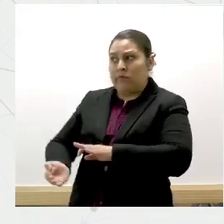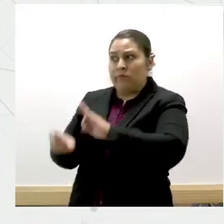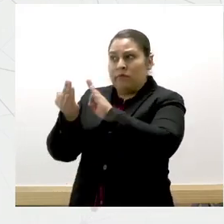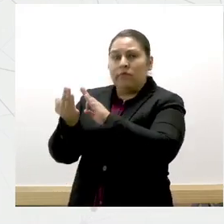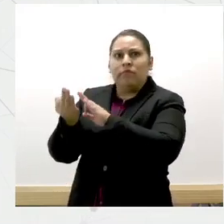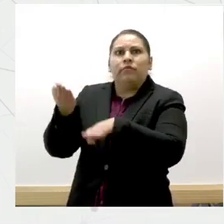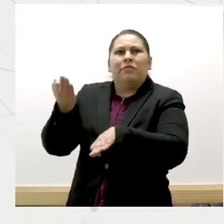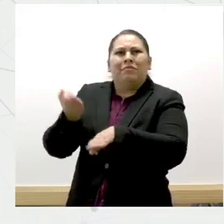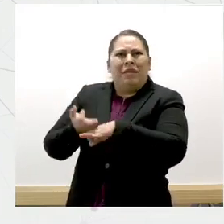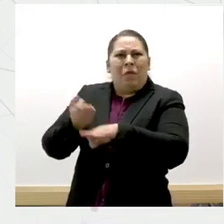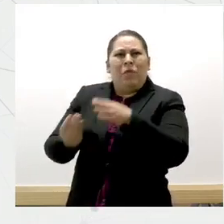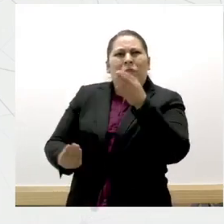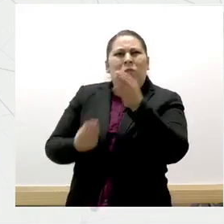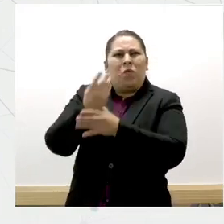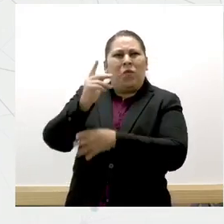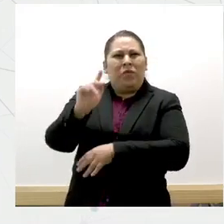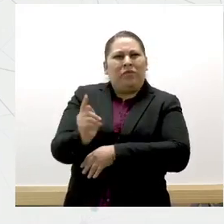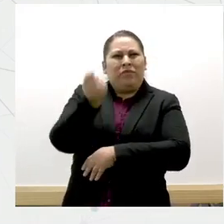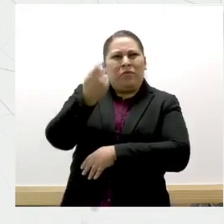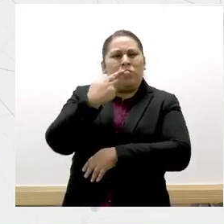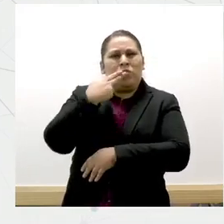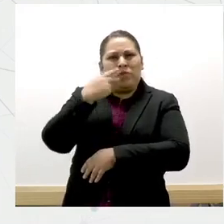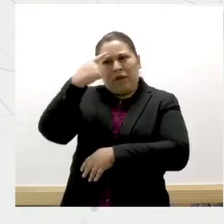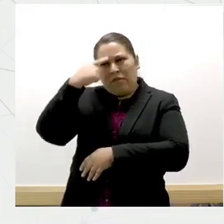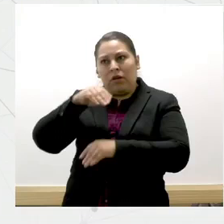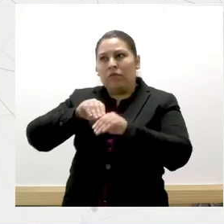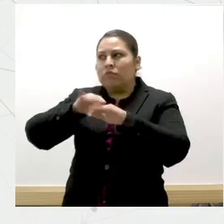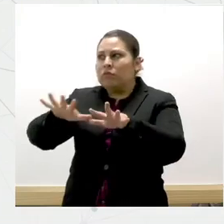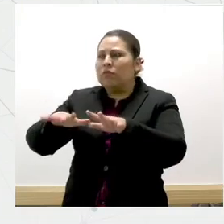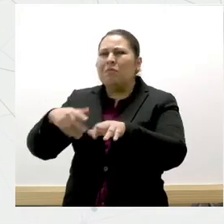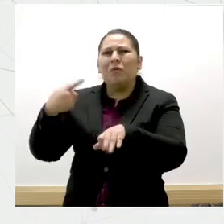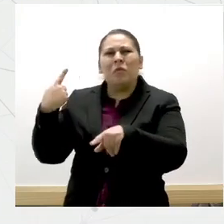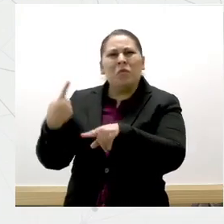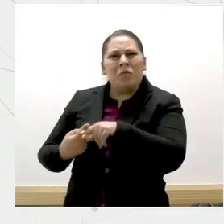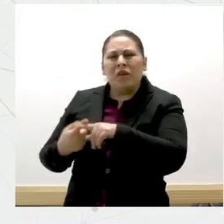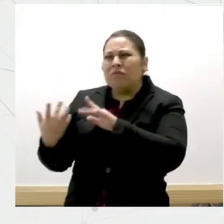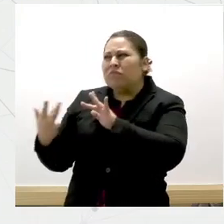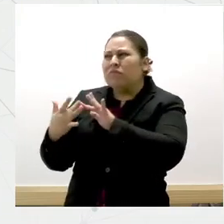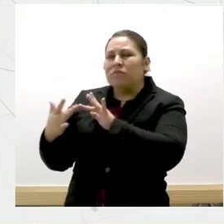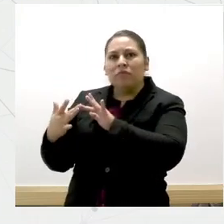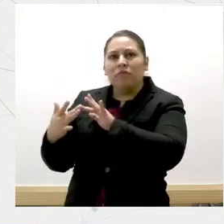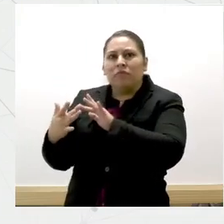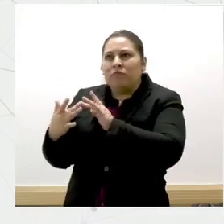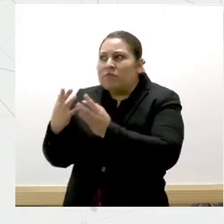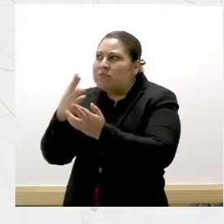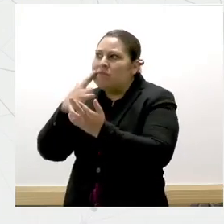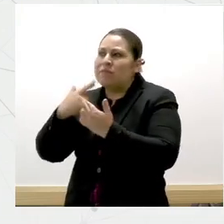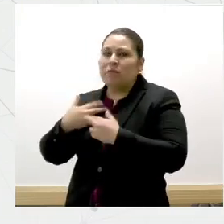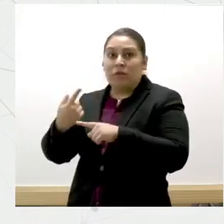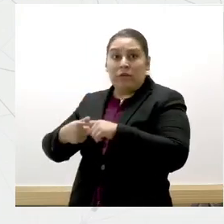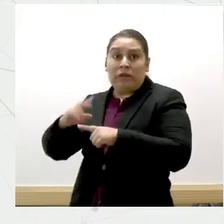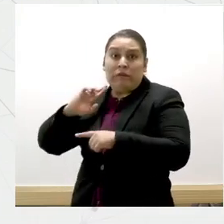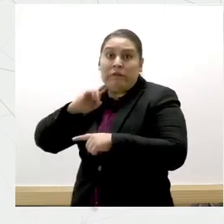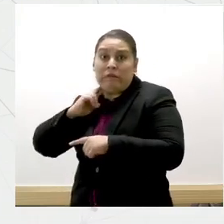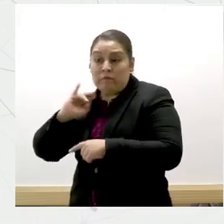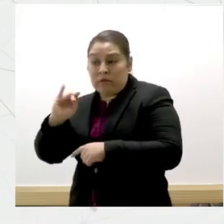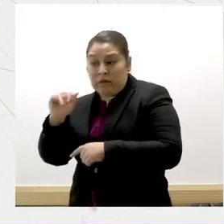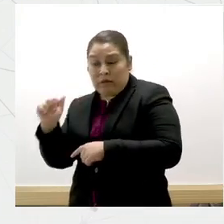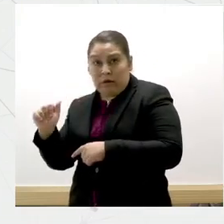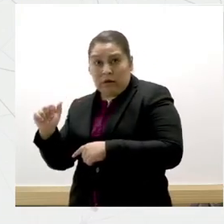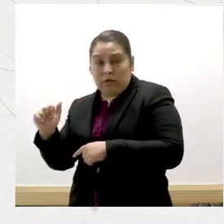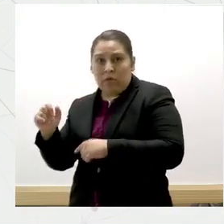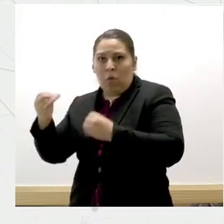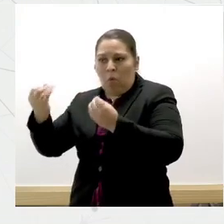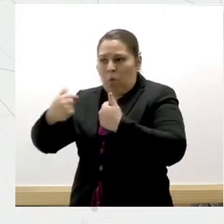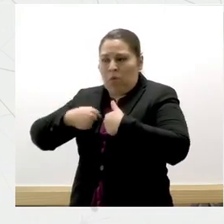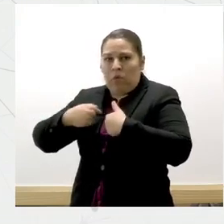tecnología, pero en qué medida estamos desprotegiendo a la persona que no es consciente de que se está relacionando con una IA. Por eso, en Europa,